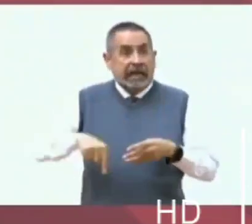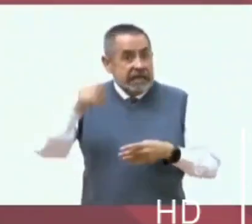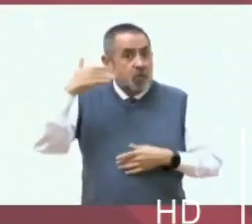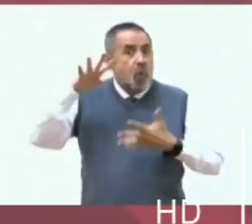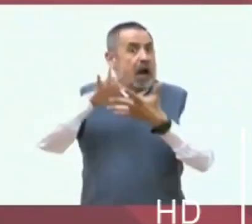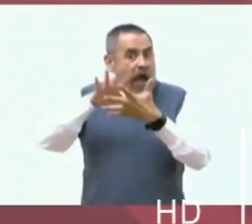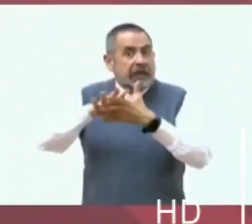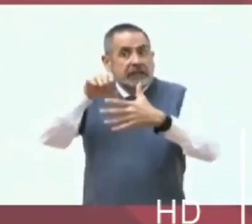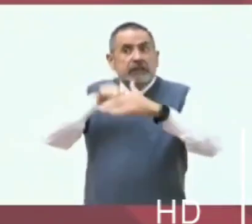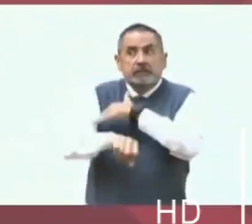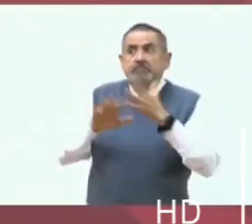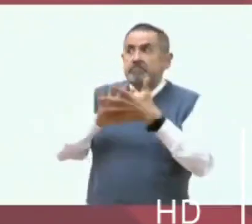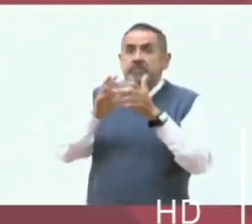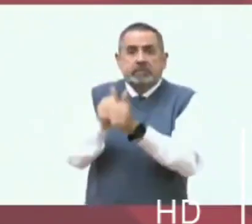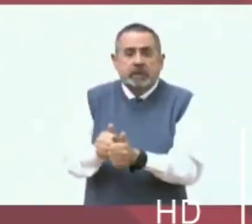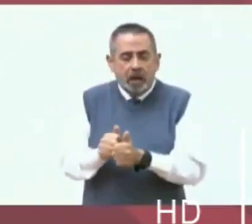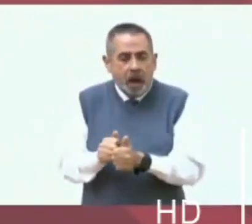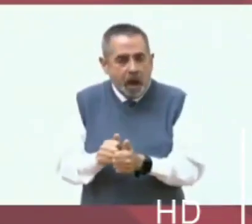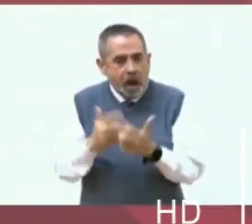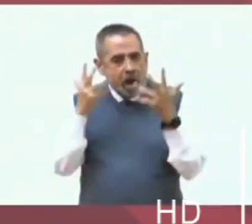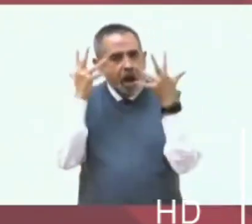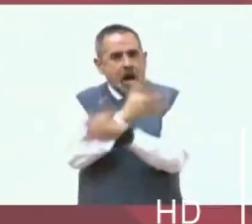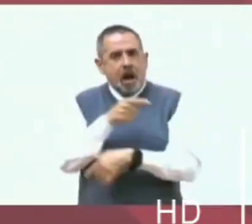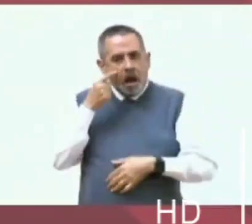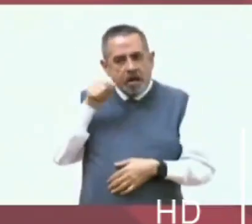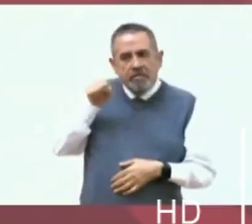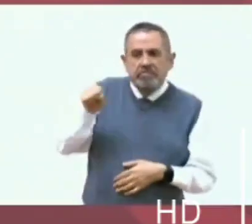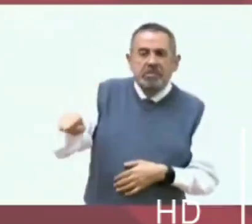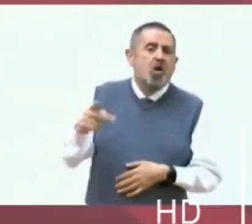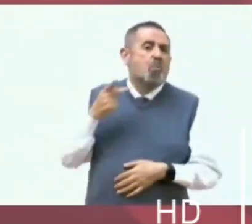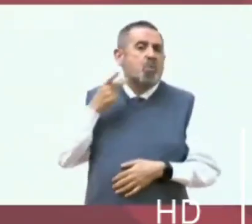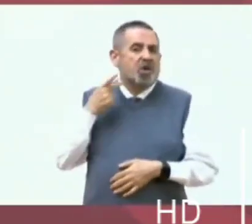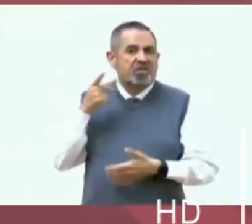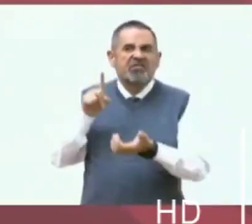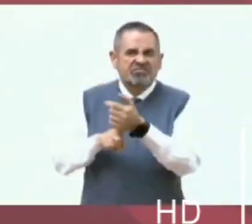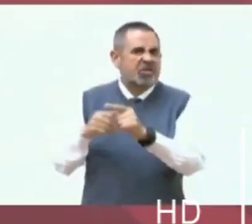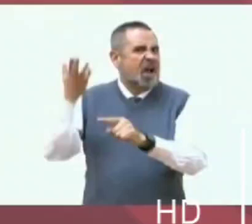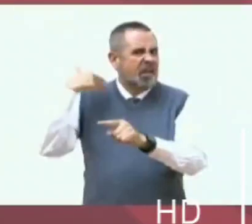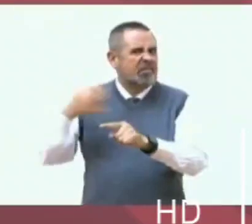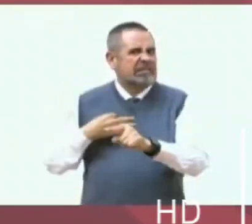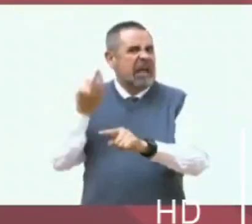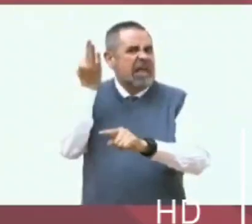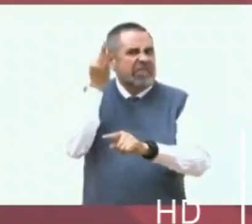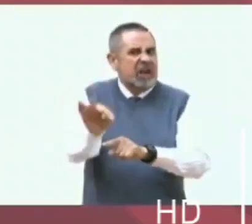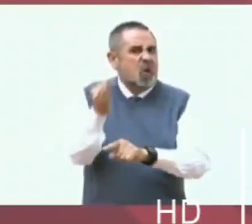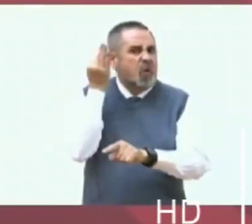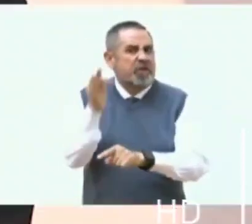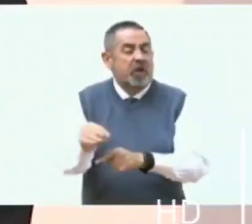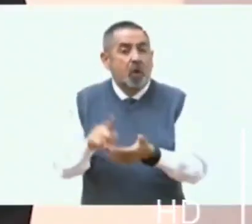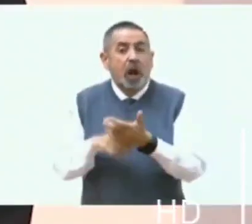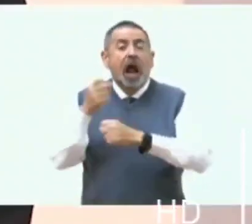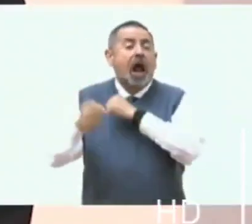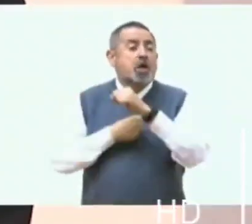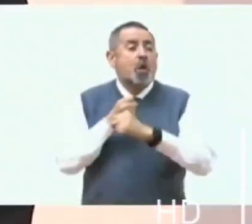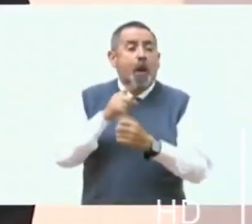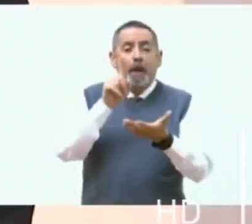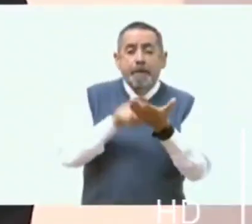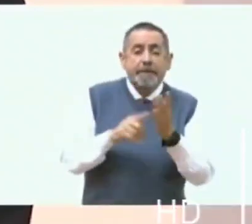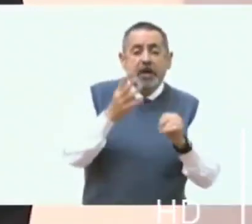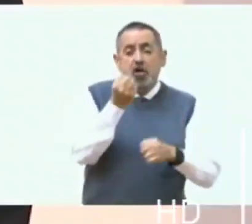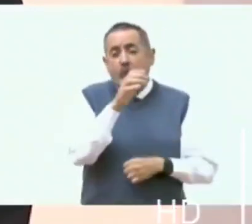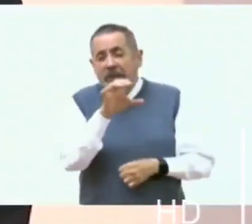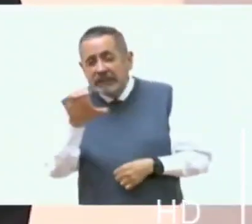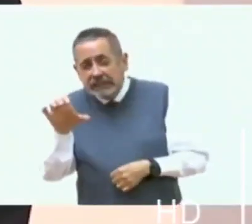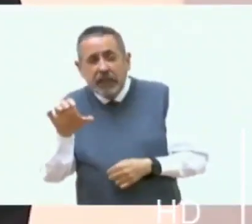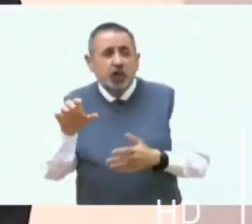también de las traiciones del régimen político que en las últimas décadas del siglo XX y primeros años